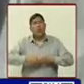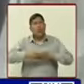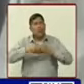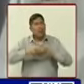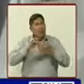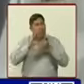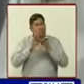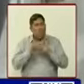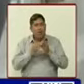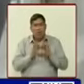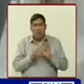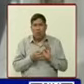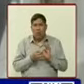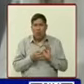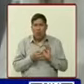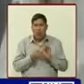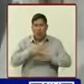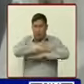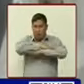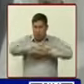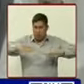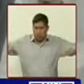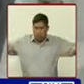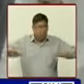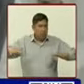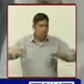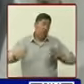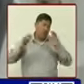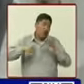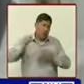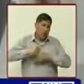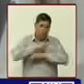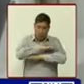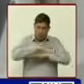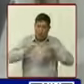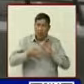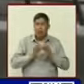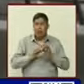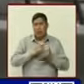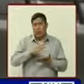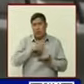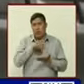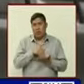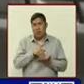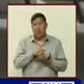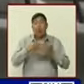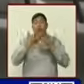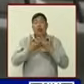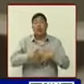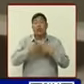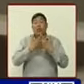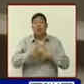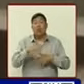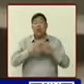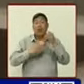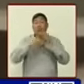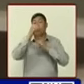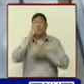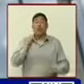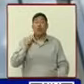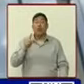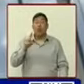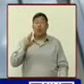la restauración de la plataforma, restauración de la plataforma central. La empresa constructora Álvarez